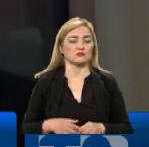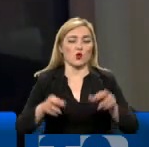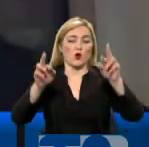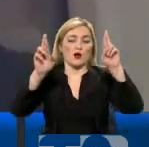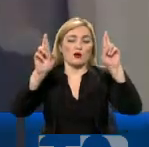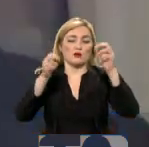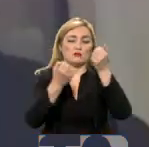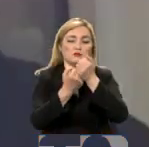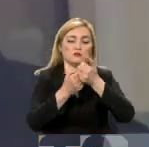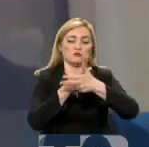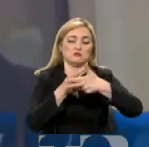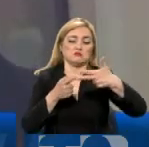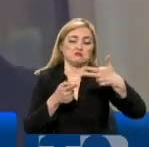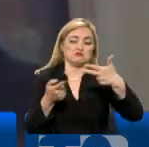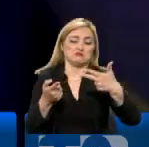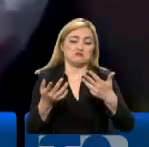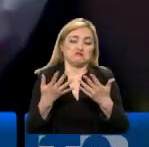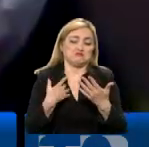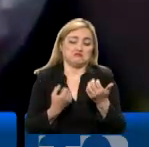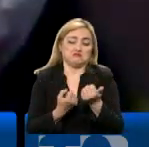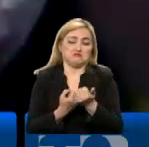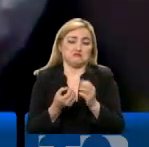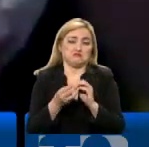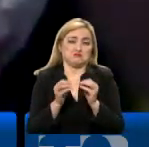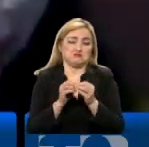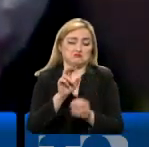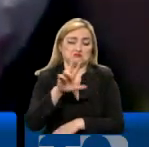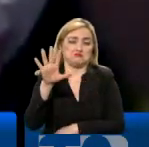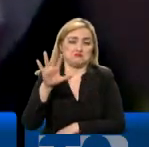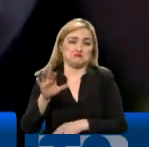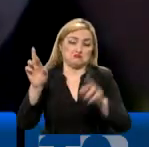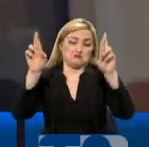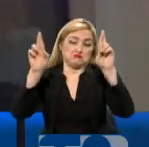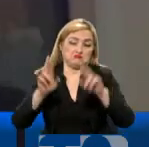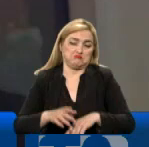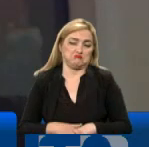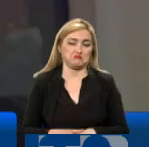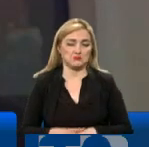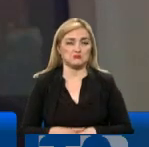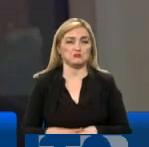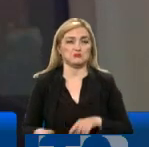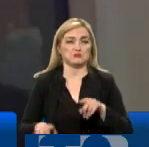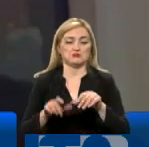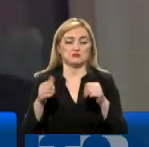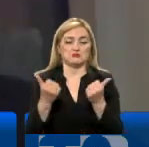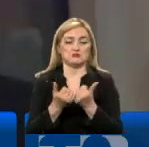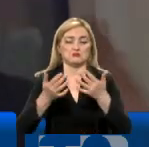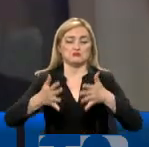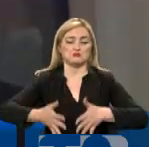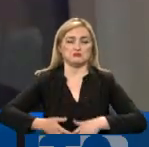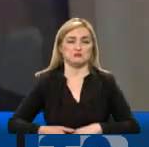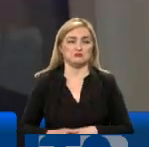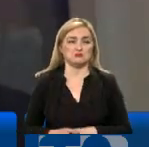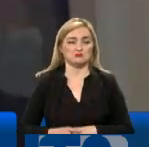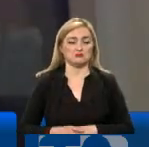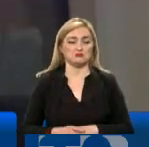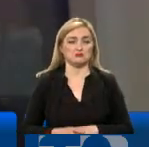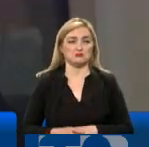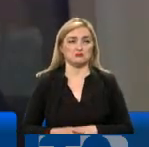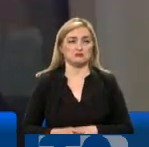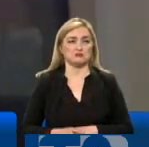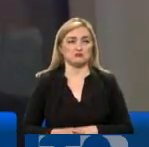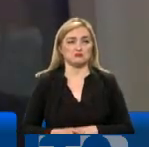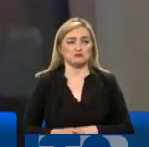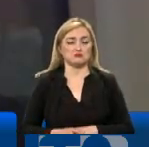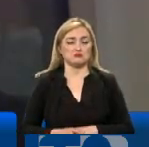esa terna los que tienen que apoyar, pues el bloque de Alianza País y reitero algunos otros asambleístas que han estado metidos